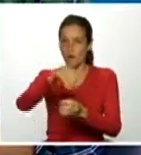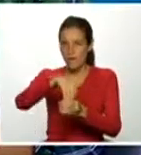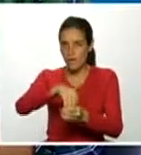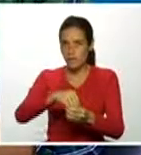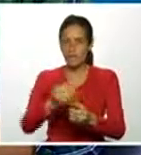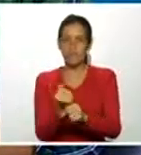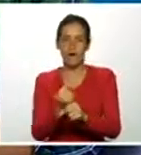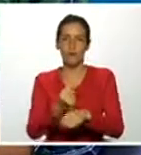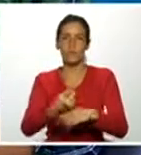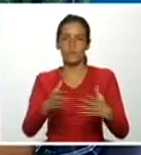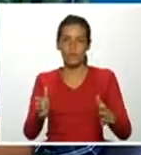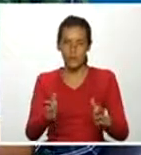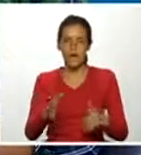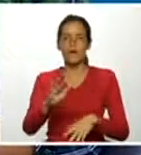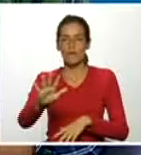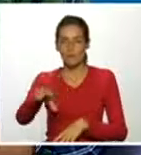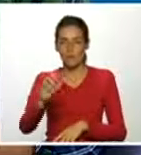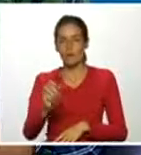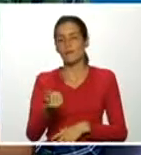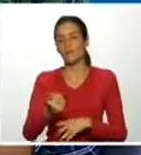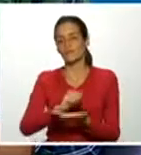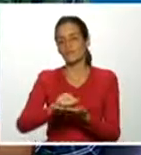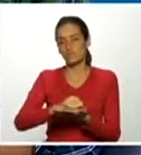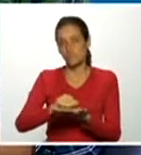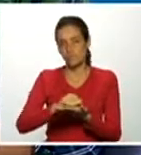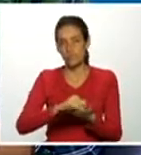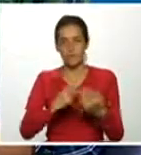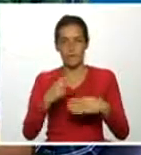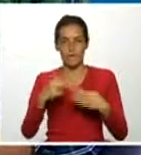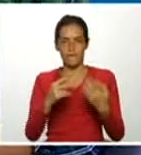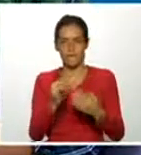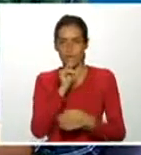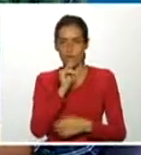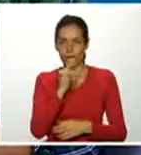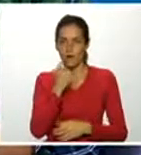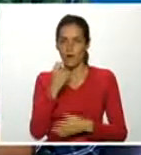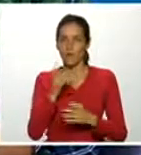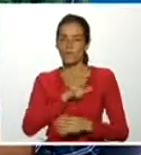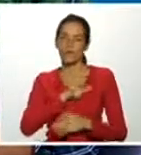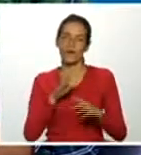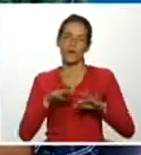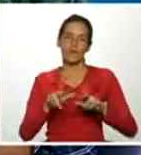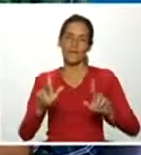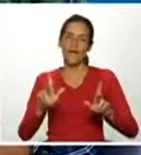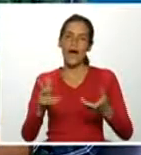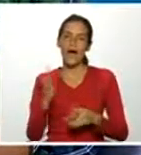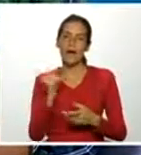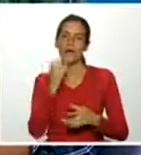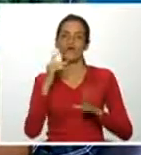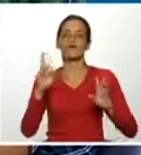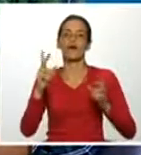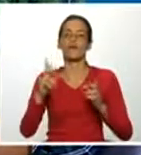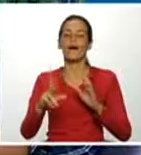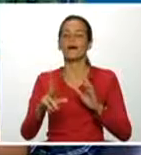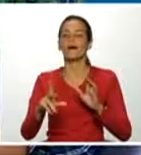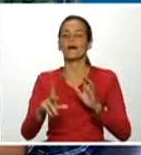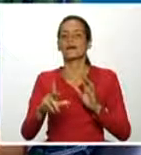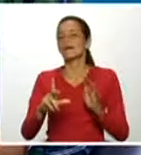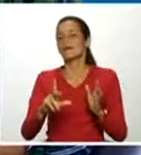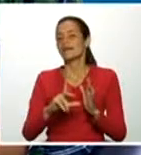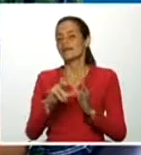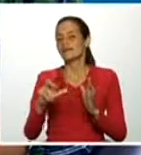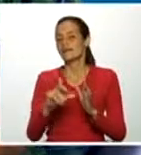gestión pública han adquirido software para programas informáticos, para nuestras computadoras, que viene con licencias privativas,